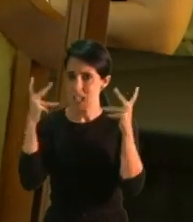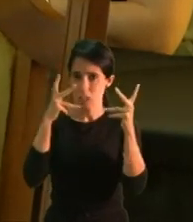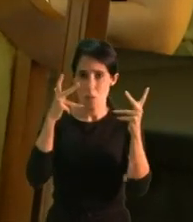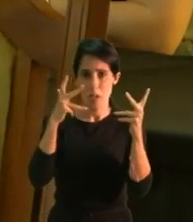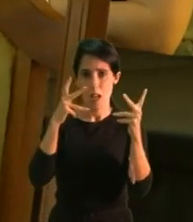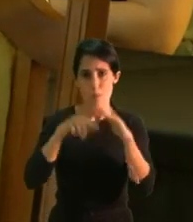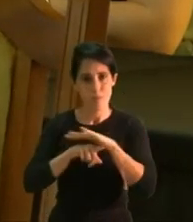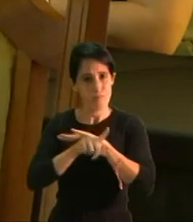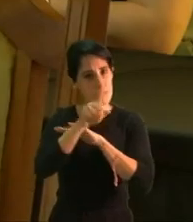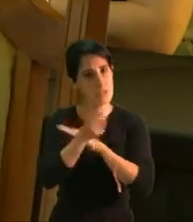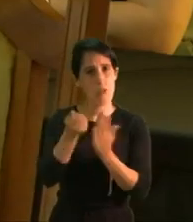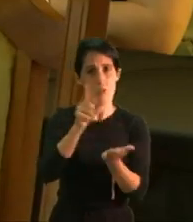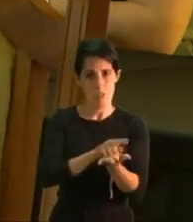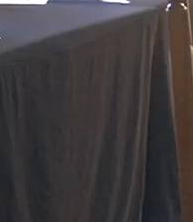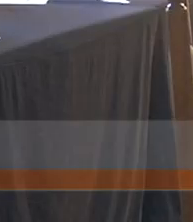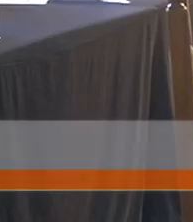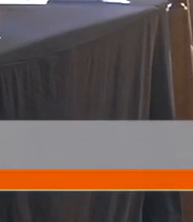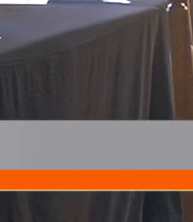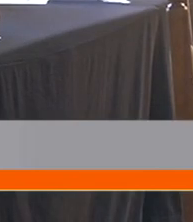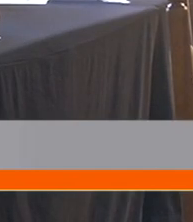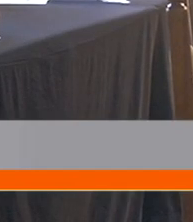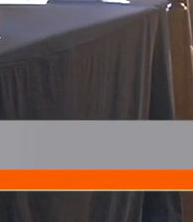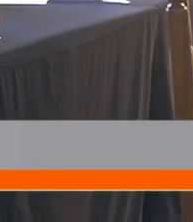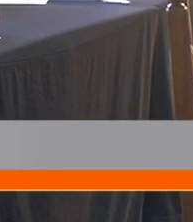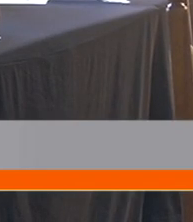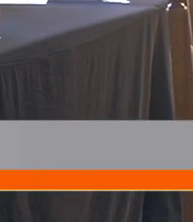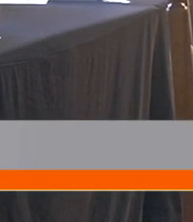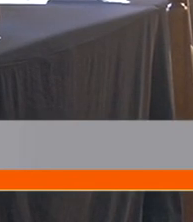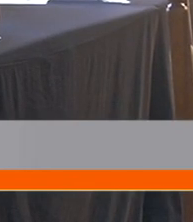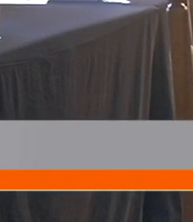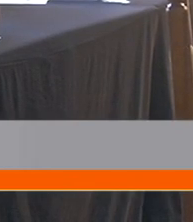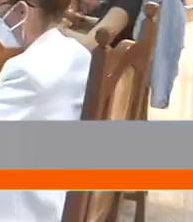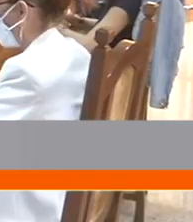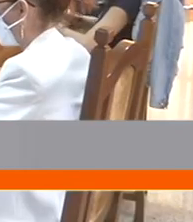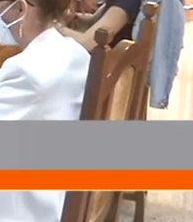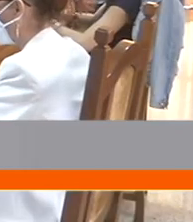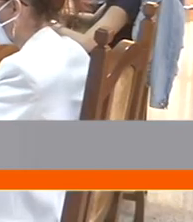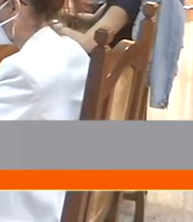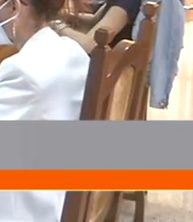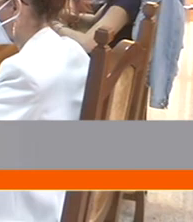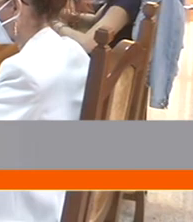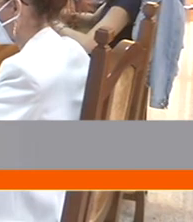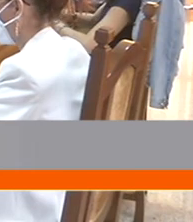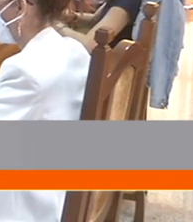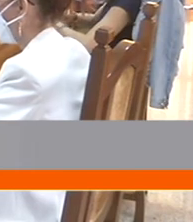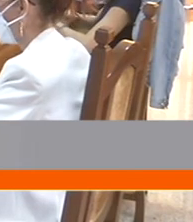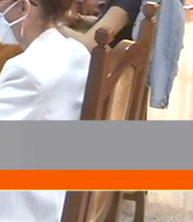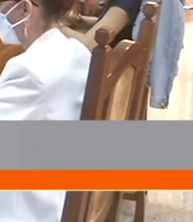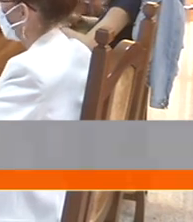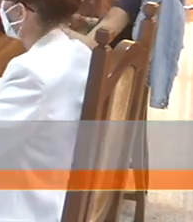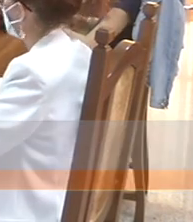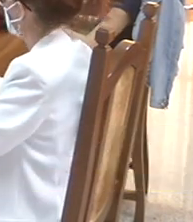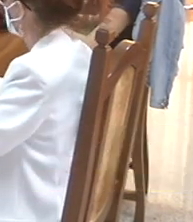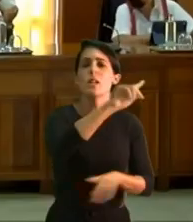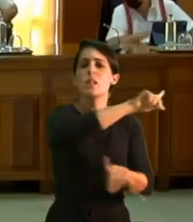del momento tan fatídico por el que están pasando. Tardanza que afeó el grupo de coalición canaria que no se creía que todavía los taxistas no hubieran cobrado